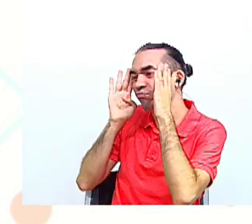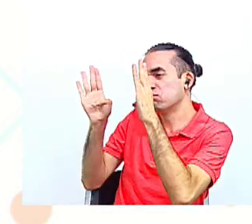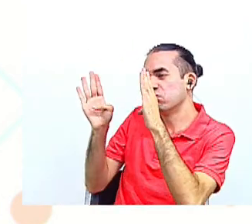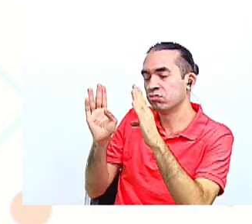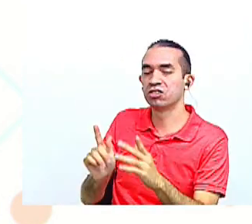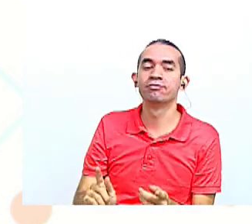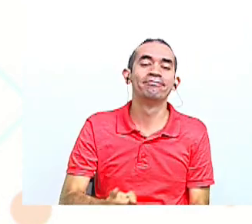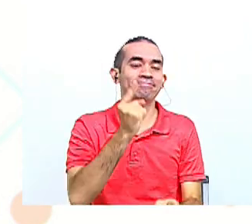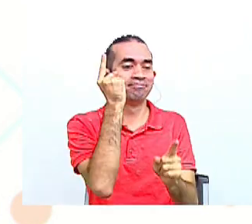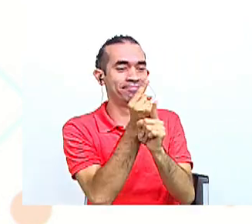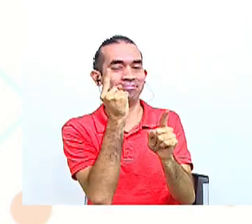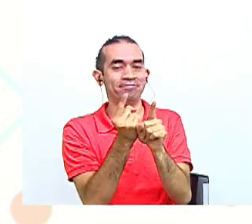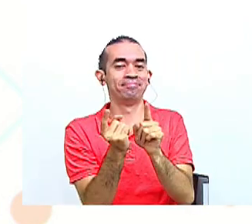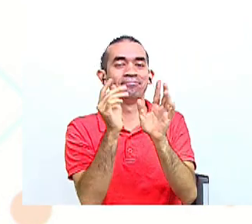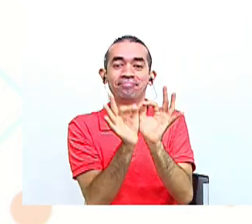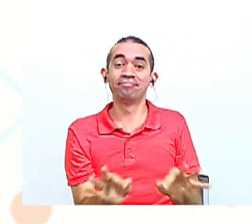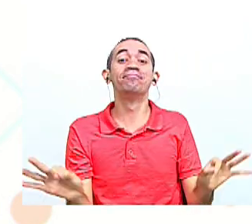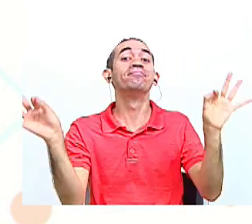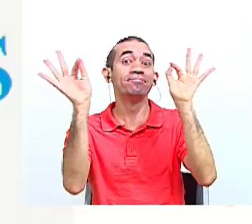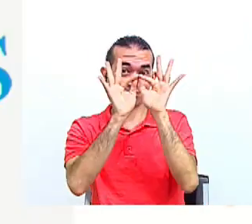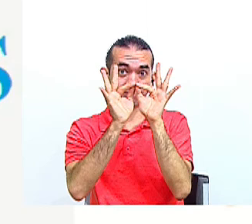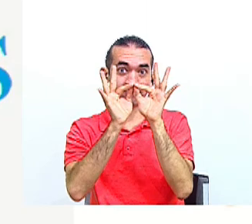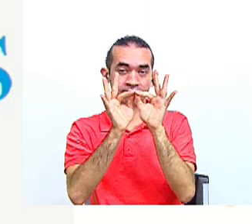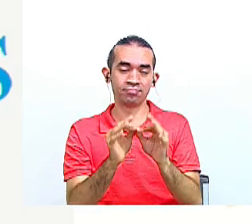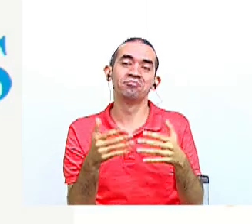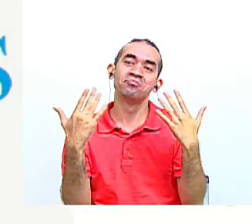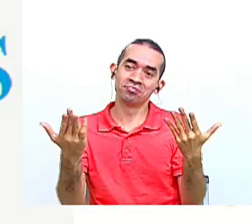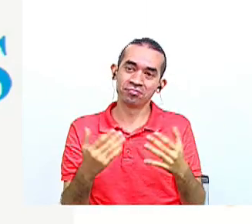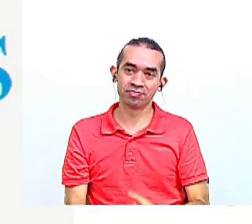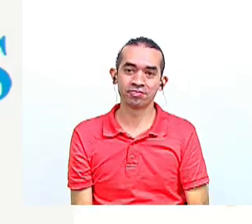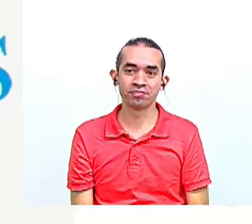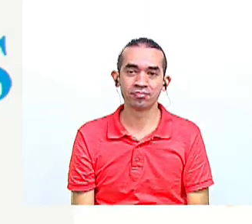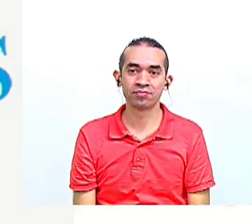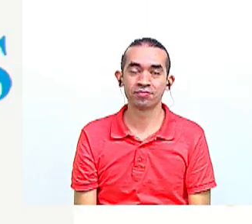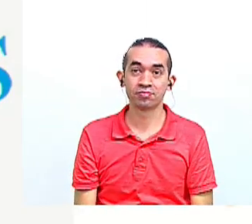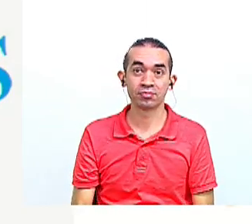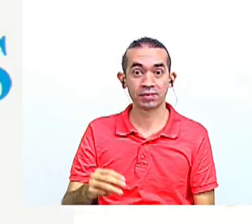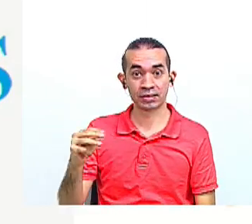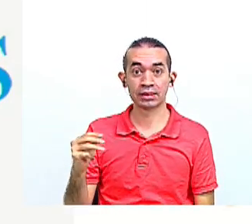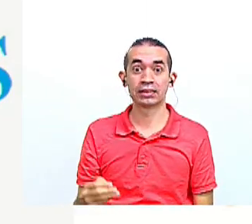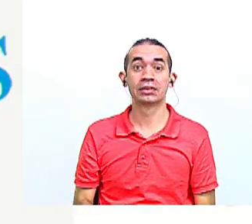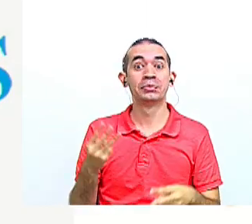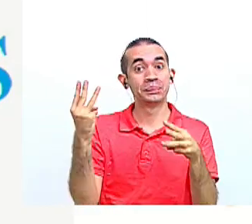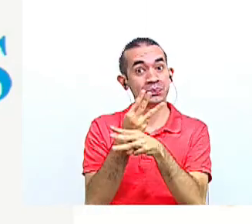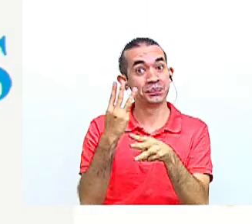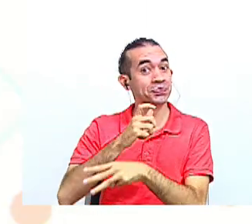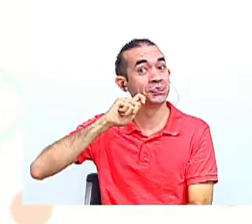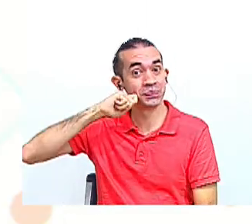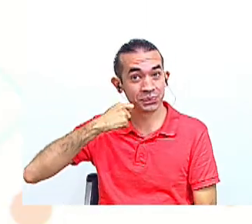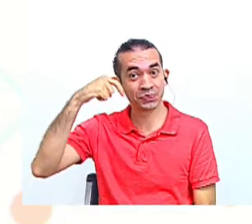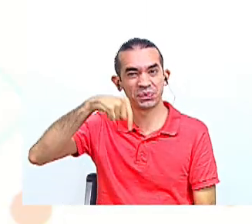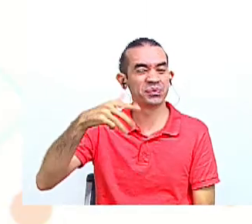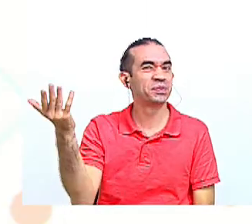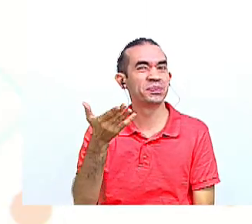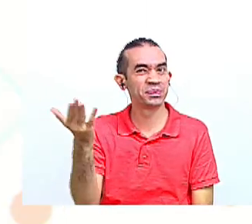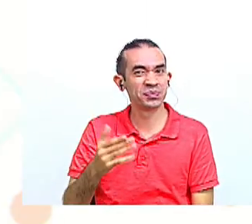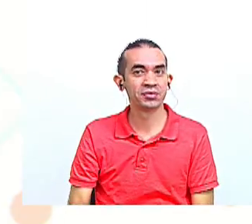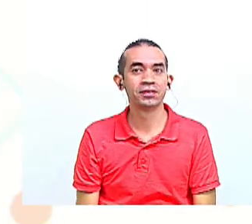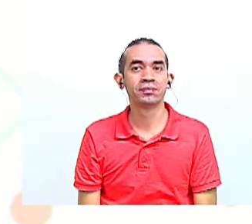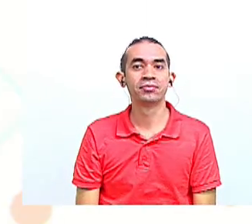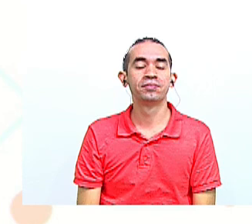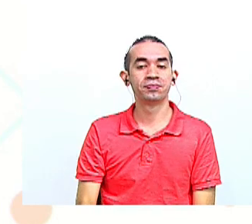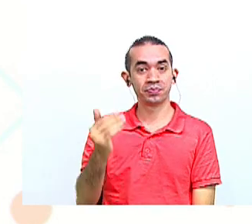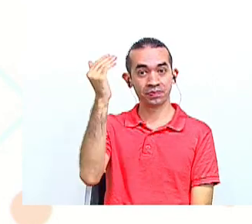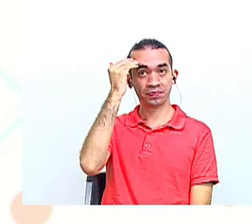Exactamente. Todo eso es importante. Bueno, y el Matematips del día de hoy